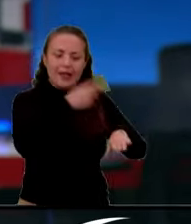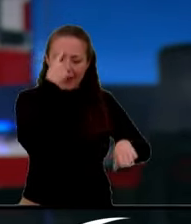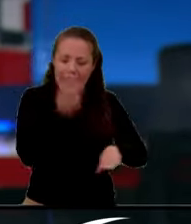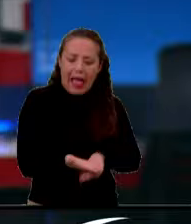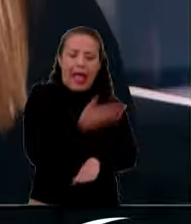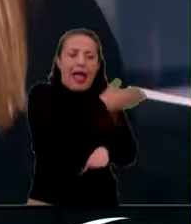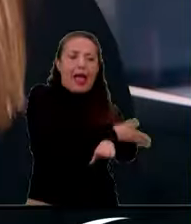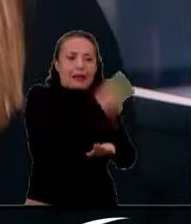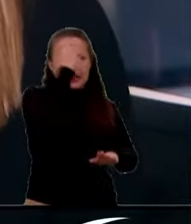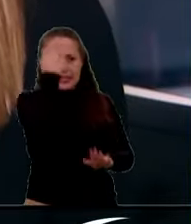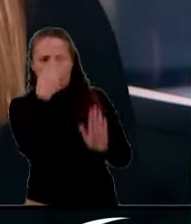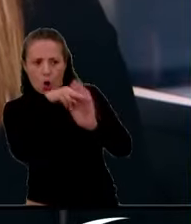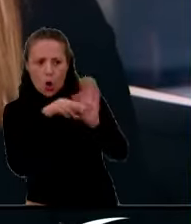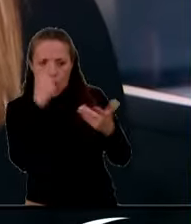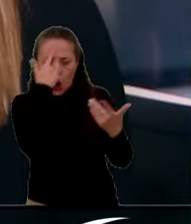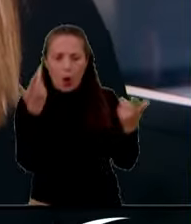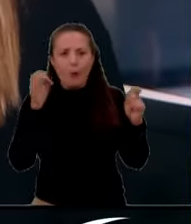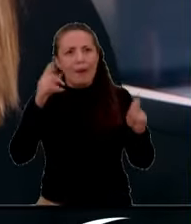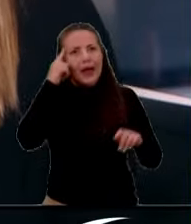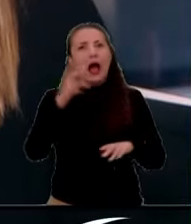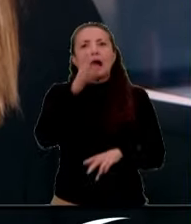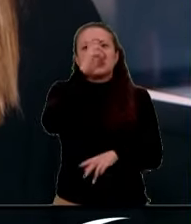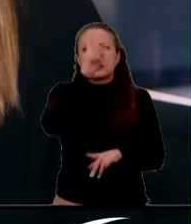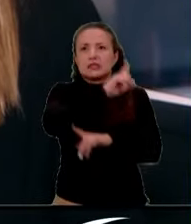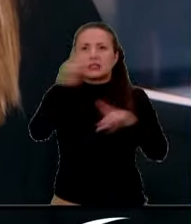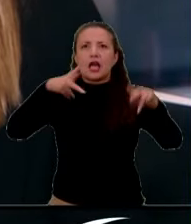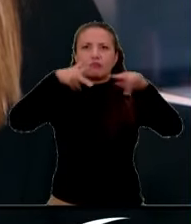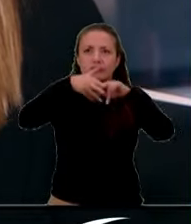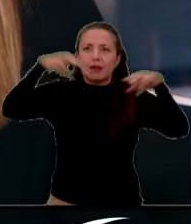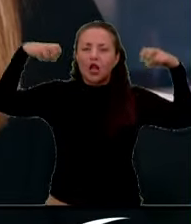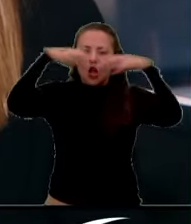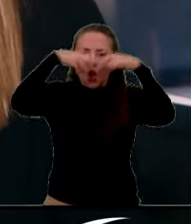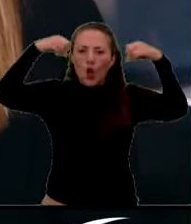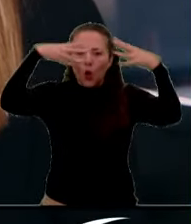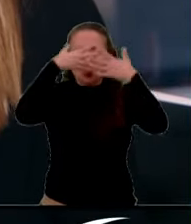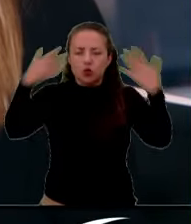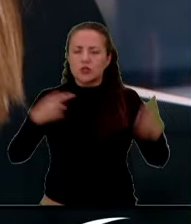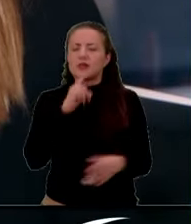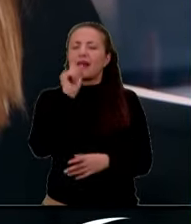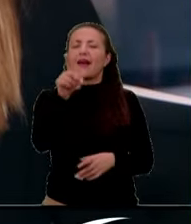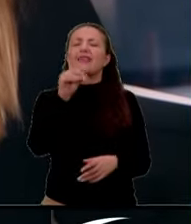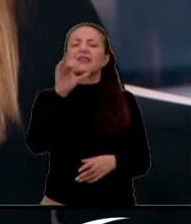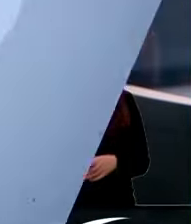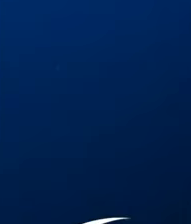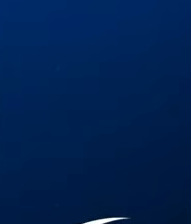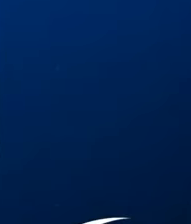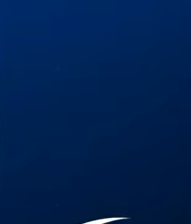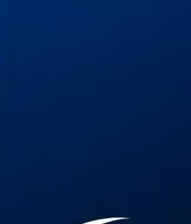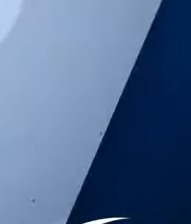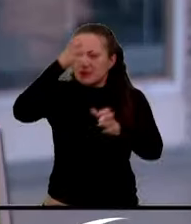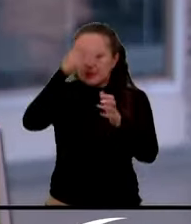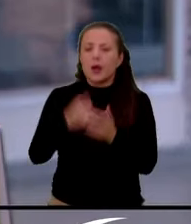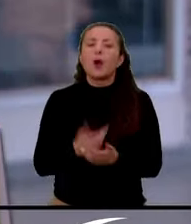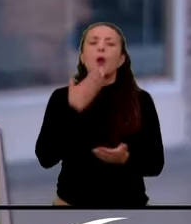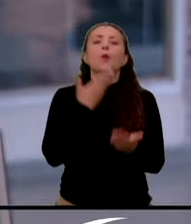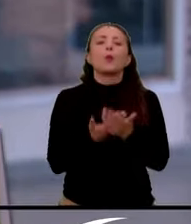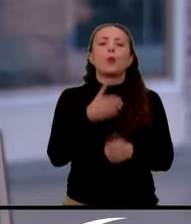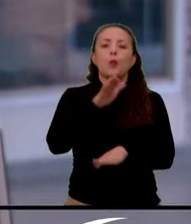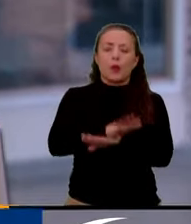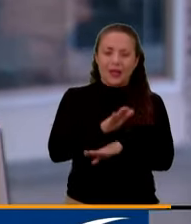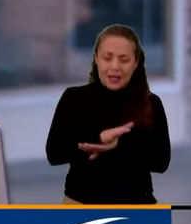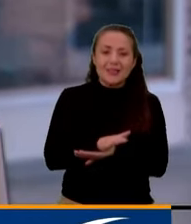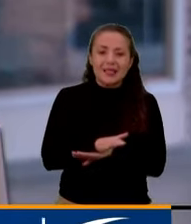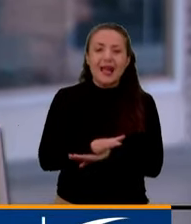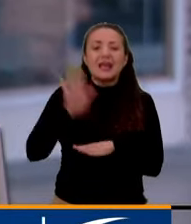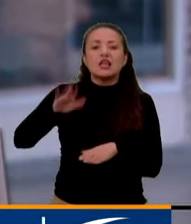de racionamiento en el país. Daliana Garzón, ¿qué le dijeron los expertos? Buenas tardes. Stephanie, buenas tardes. El ministro de